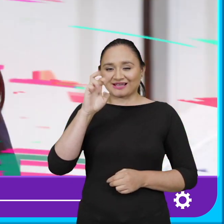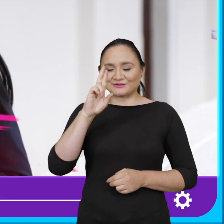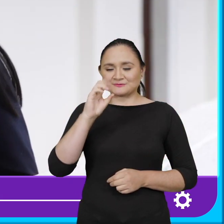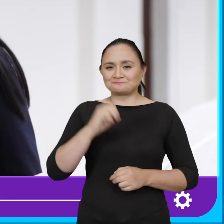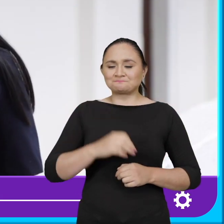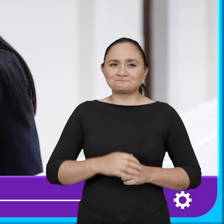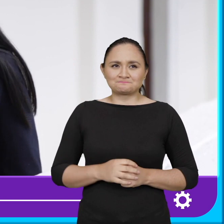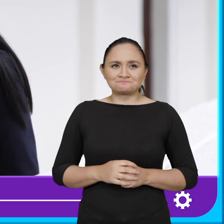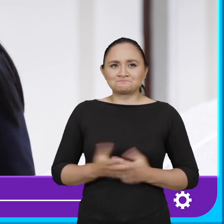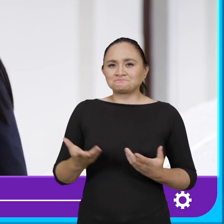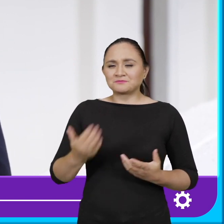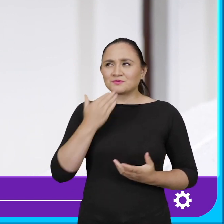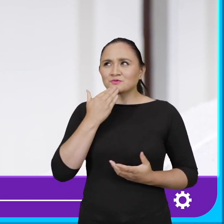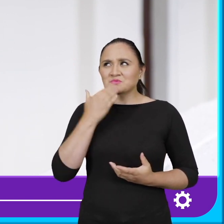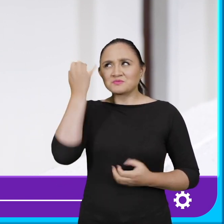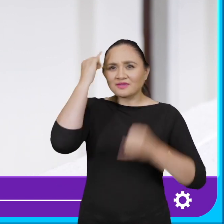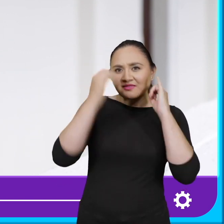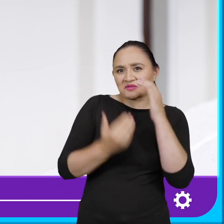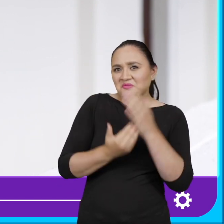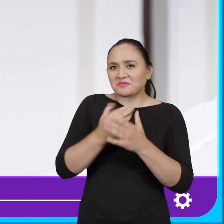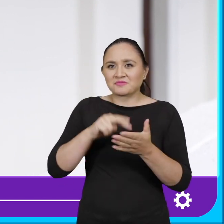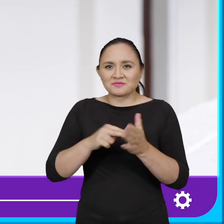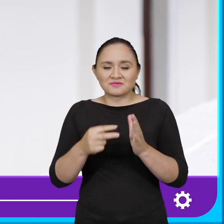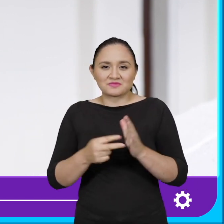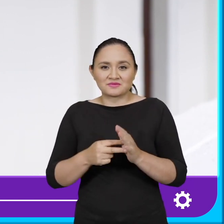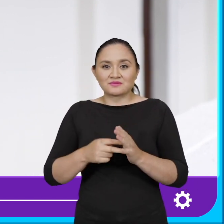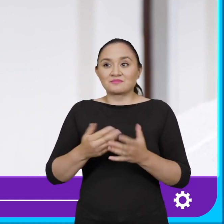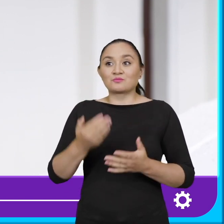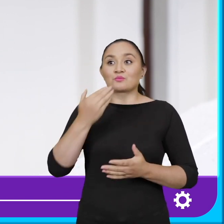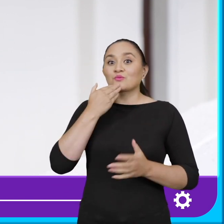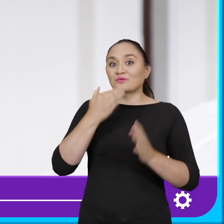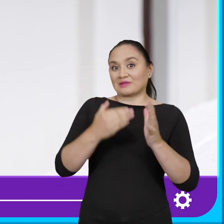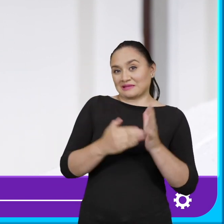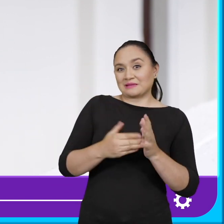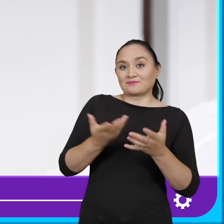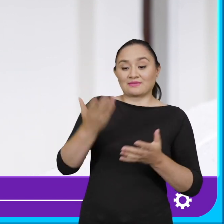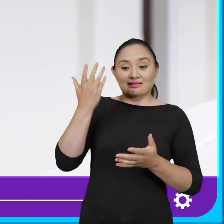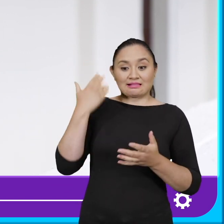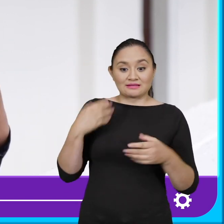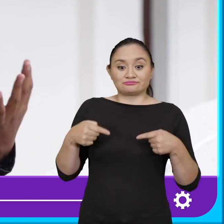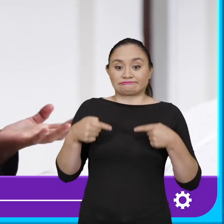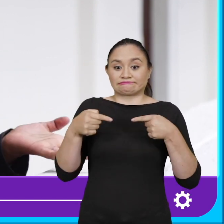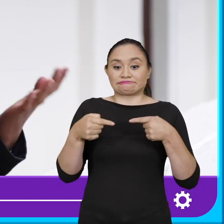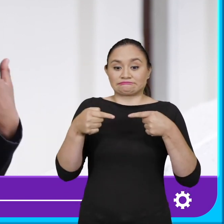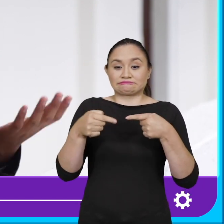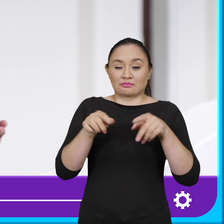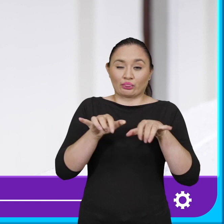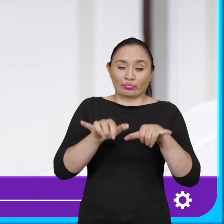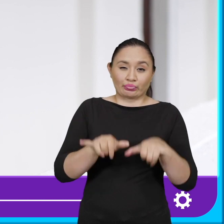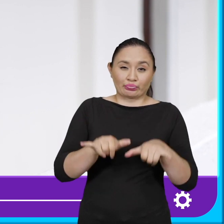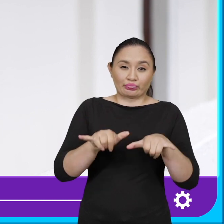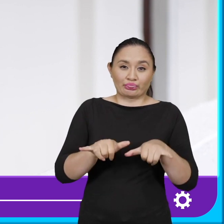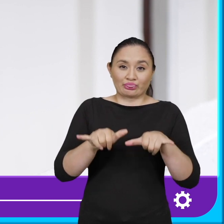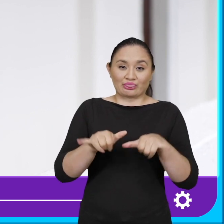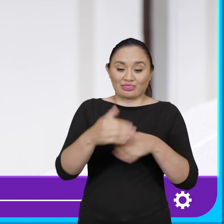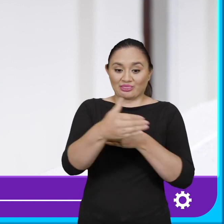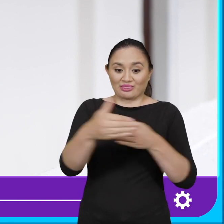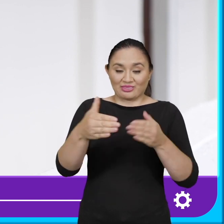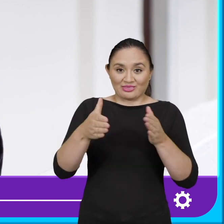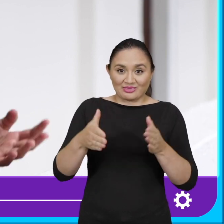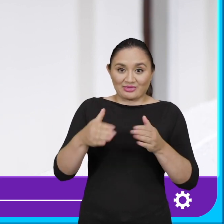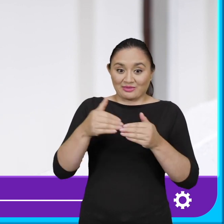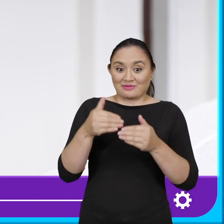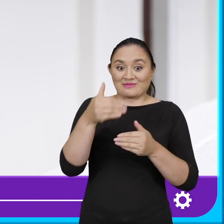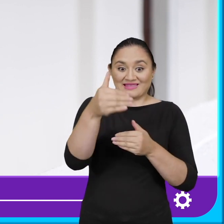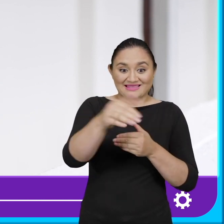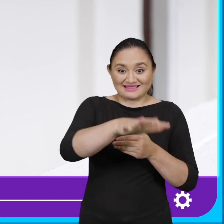mí, innovar es mejorar muchas cosas que están en mal estado, como por ejemplo, las canchas de adelante y la de atrás. Más